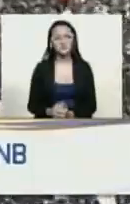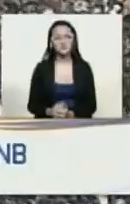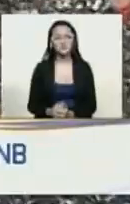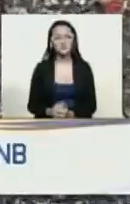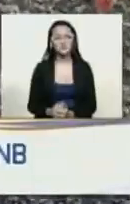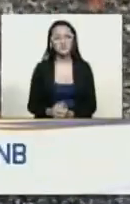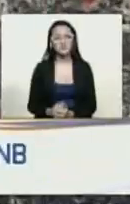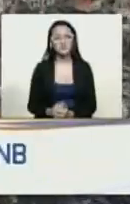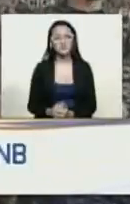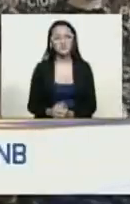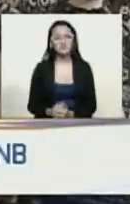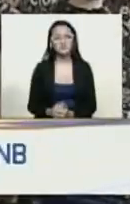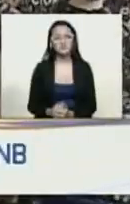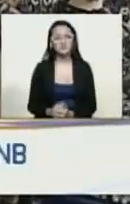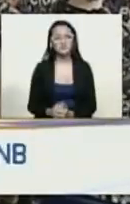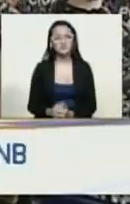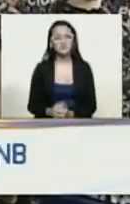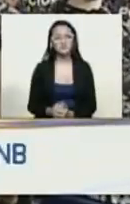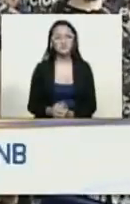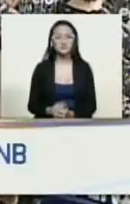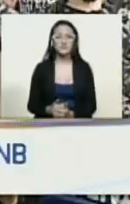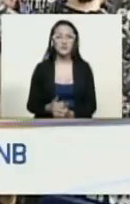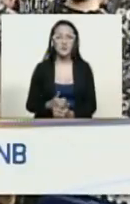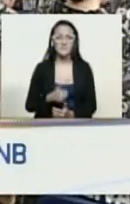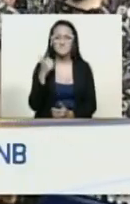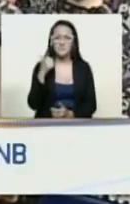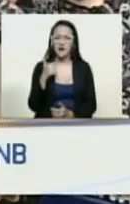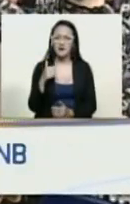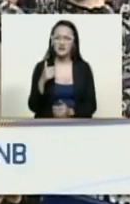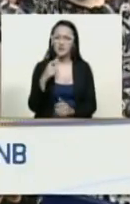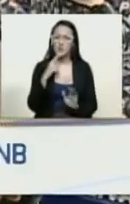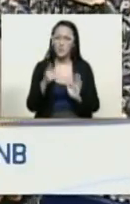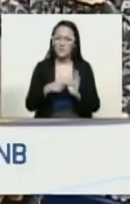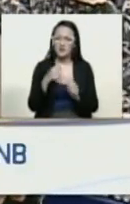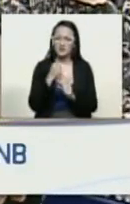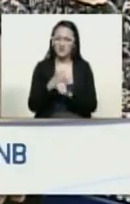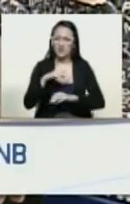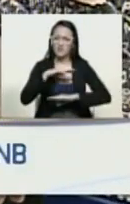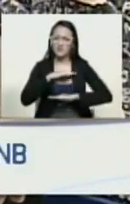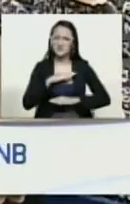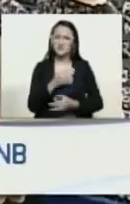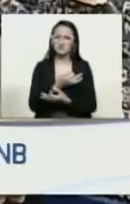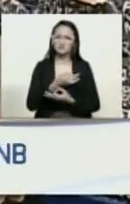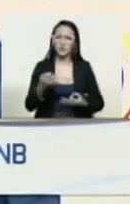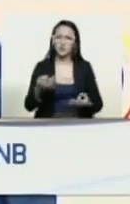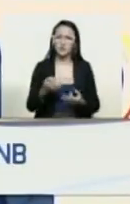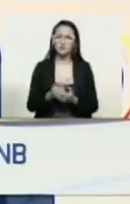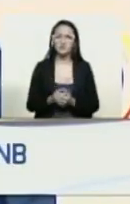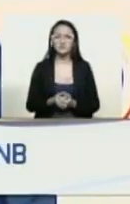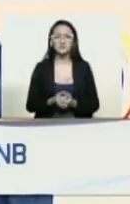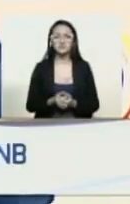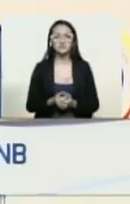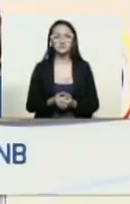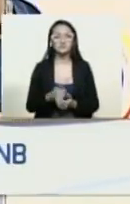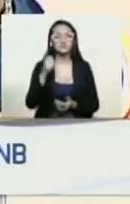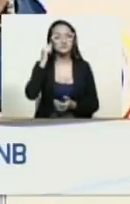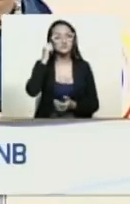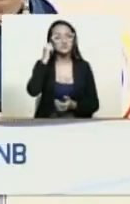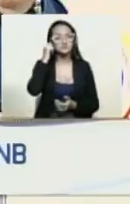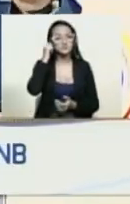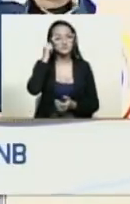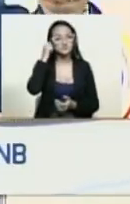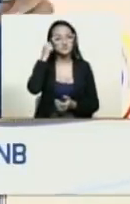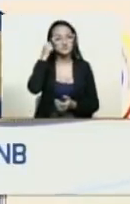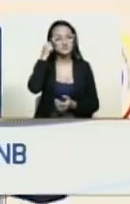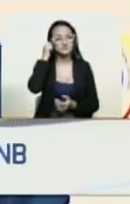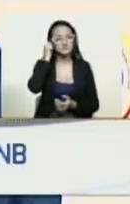Y busquemos el máximo nivel de logro, de trabajo, de eficiencia, de eficacia, el máximo nivel en cada